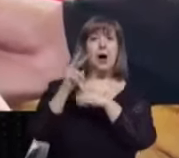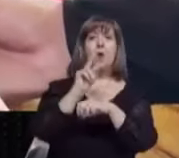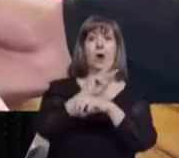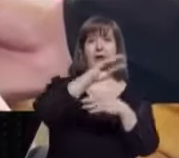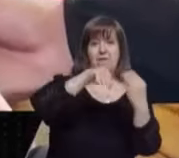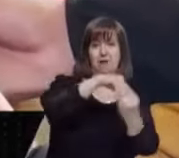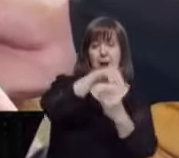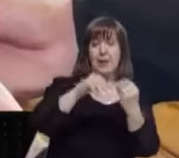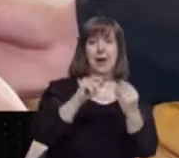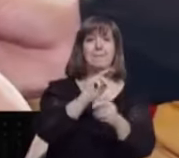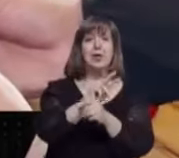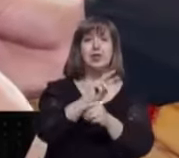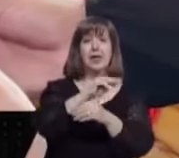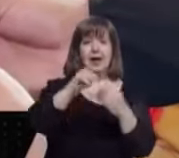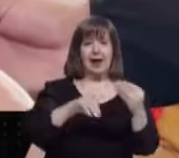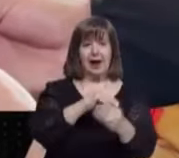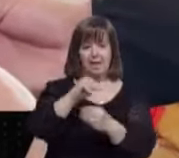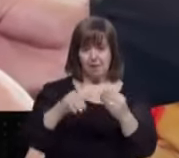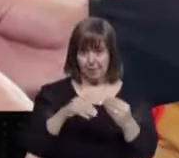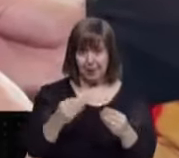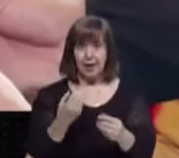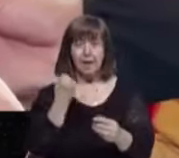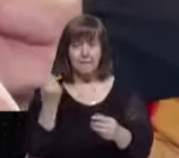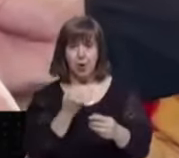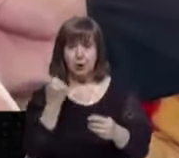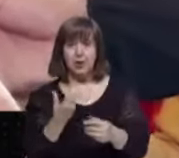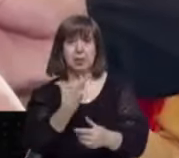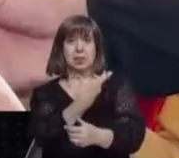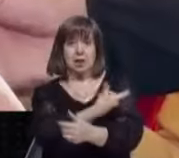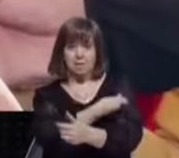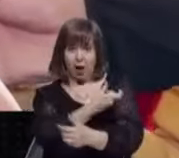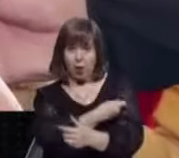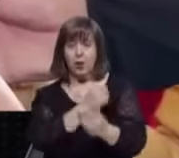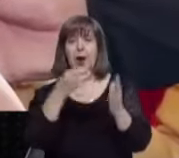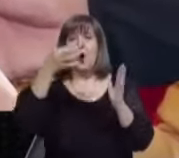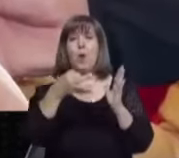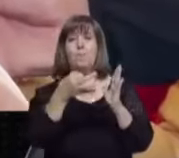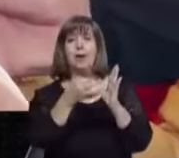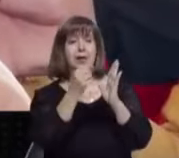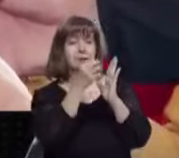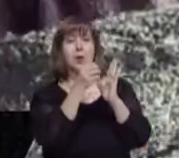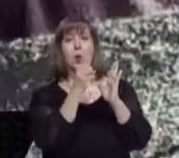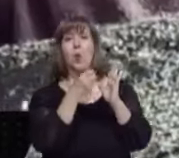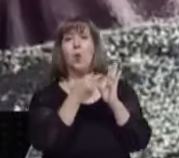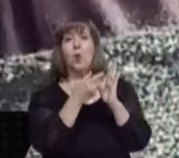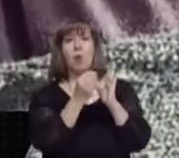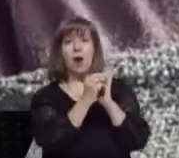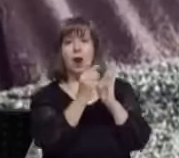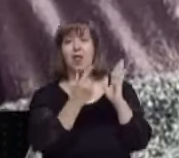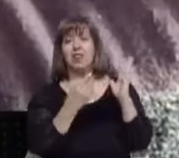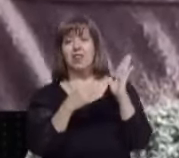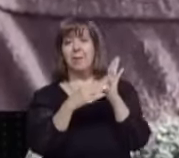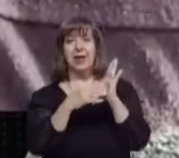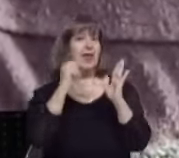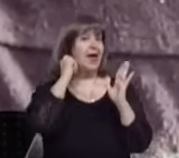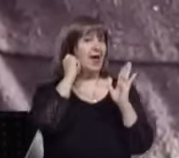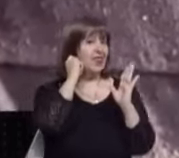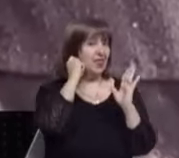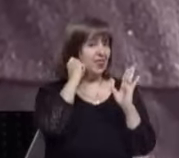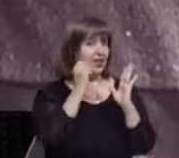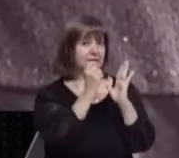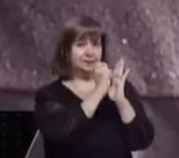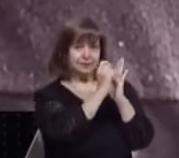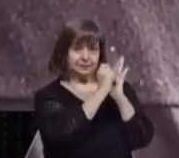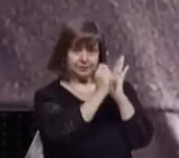comunidad, y entonces estar seguros de que tenemos esas coberturas altas es realmente lo que ayuda también a la salud, en este caso de todos los mendocinos y